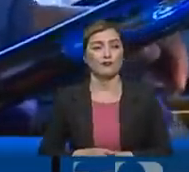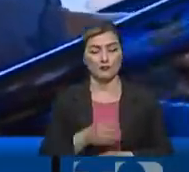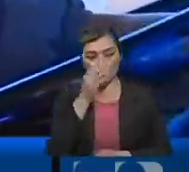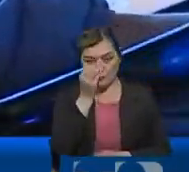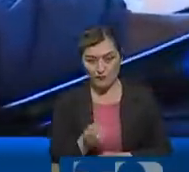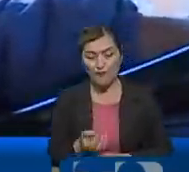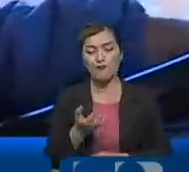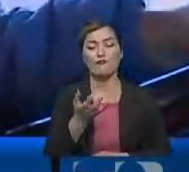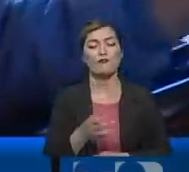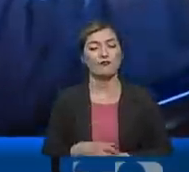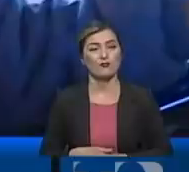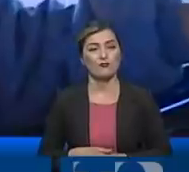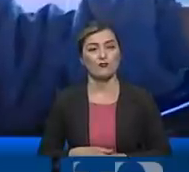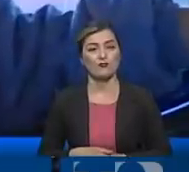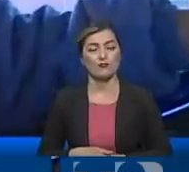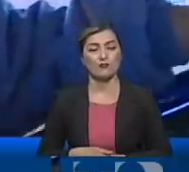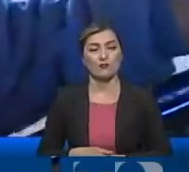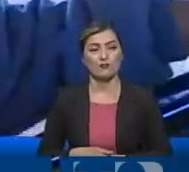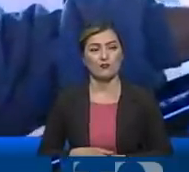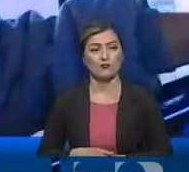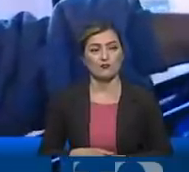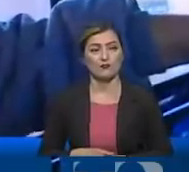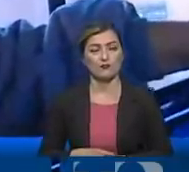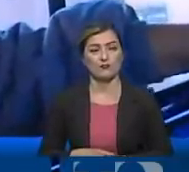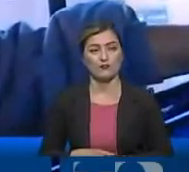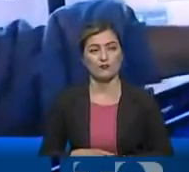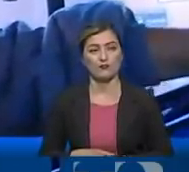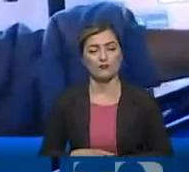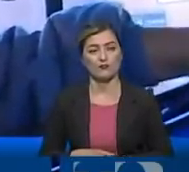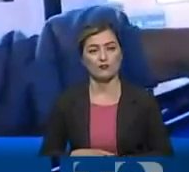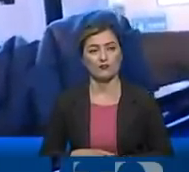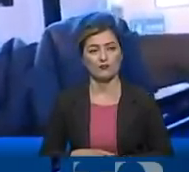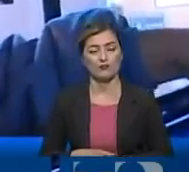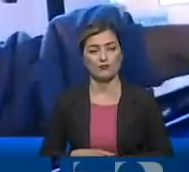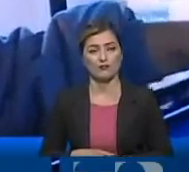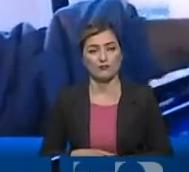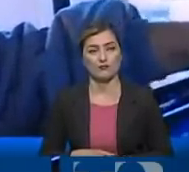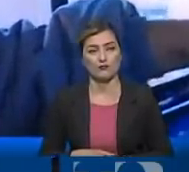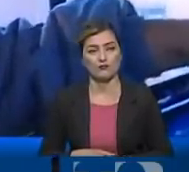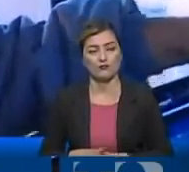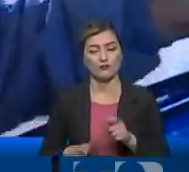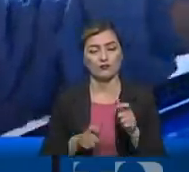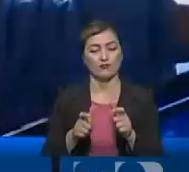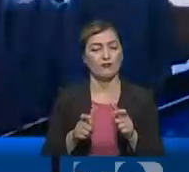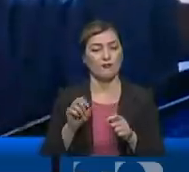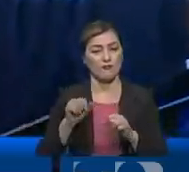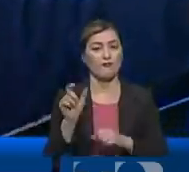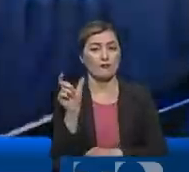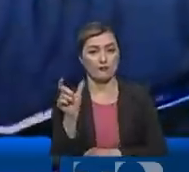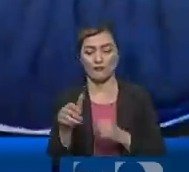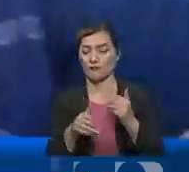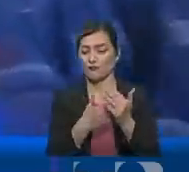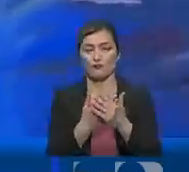Buenos días, ya está mi 1016 ya pidiendo los carnets. Aquí los señores sí tienen.